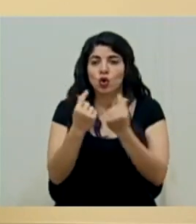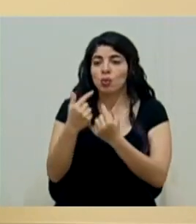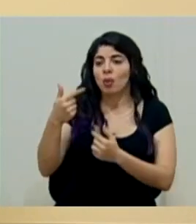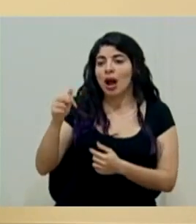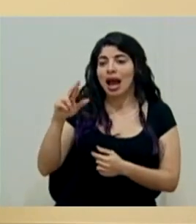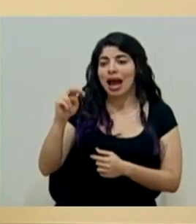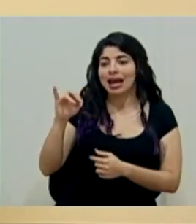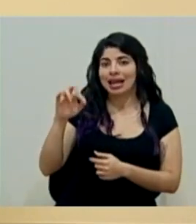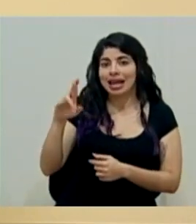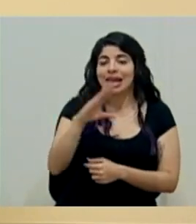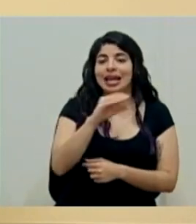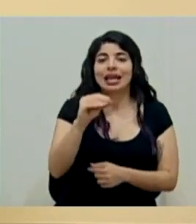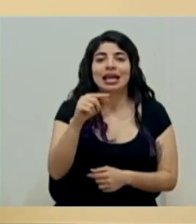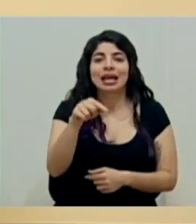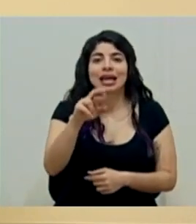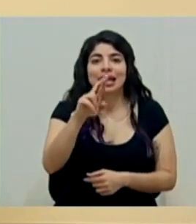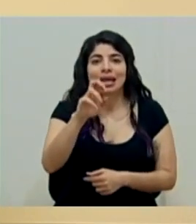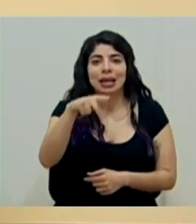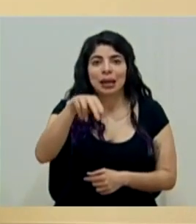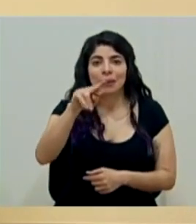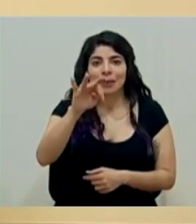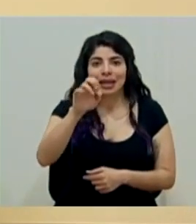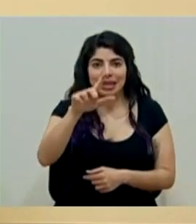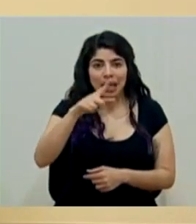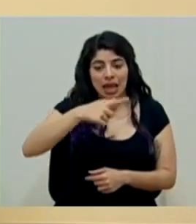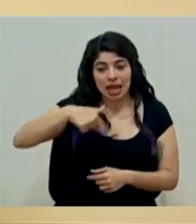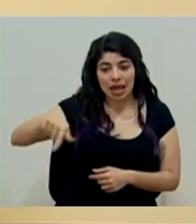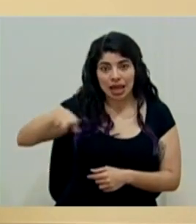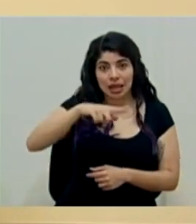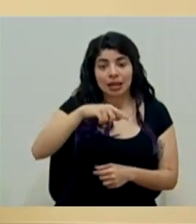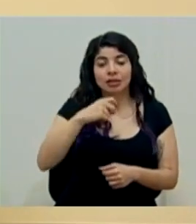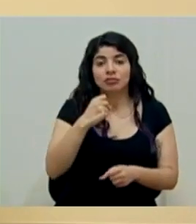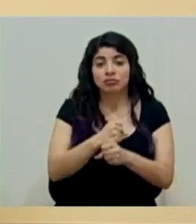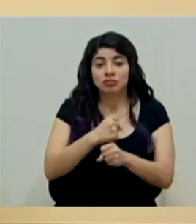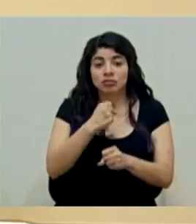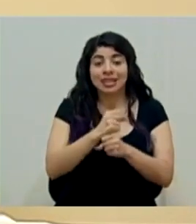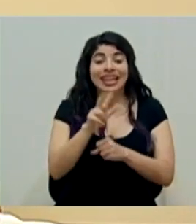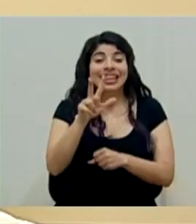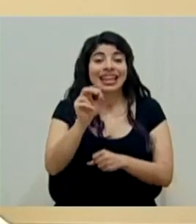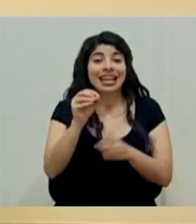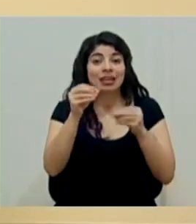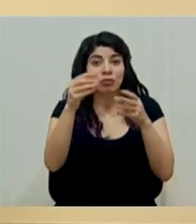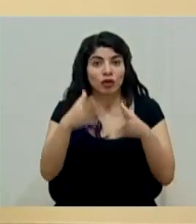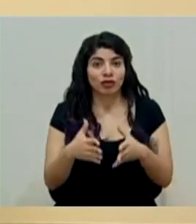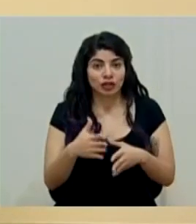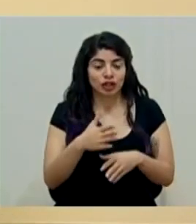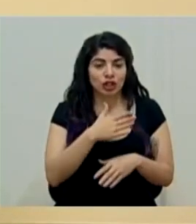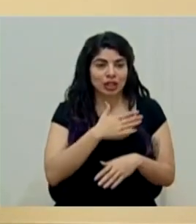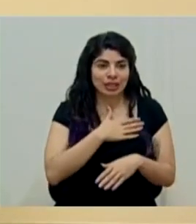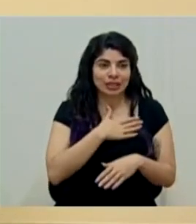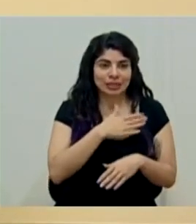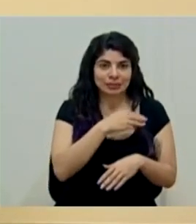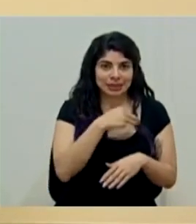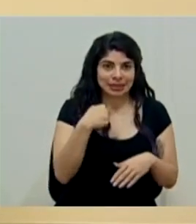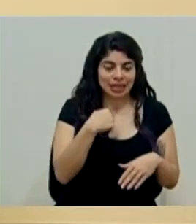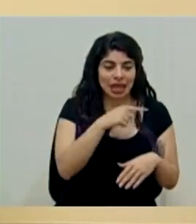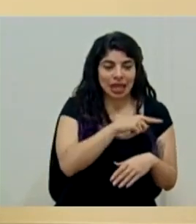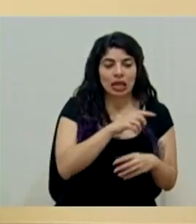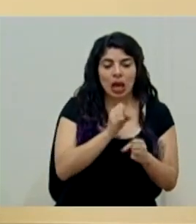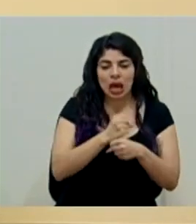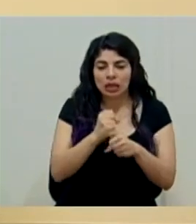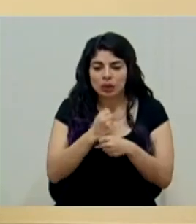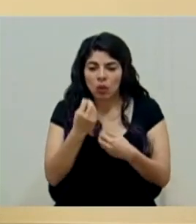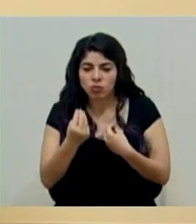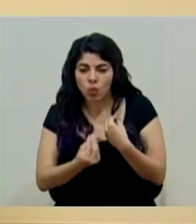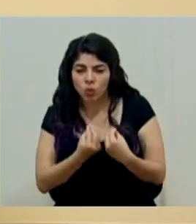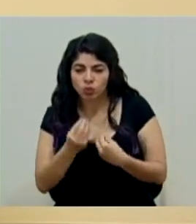y el Grupo Repretel, donde han trabajado los docentes, 30 docentes de nosotros, en la parte de la